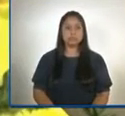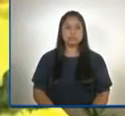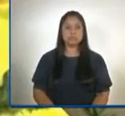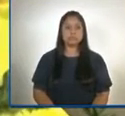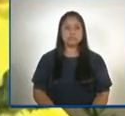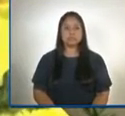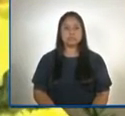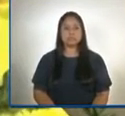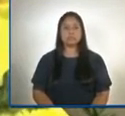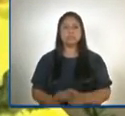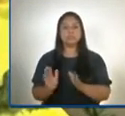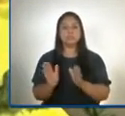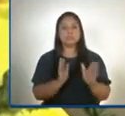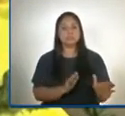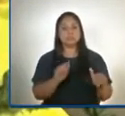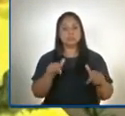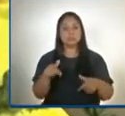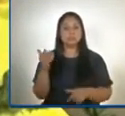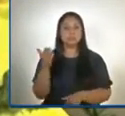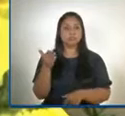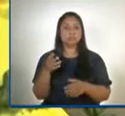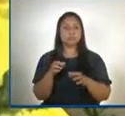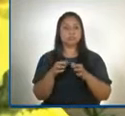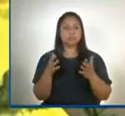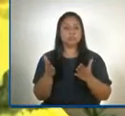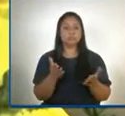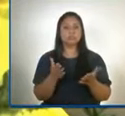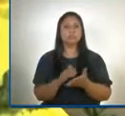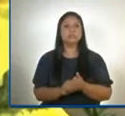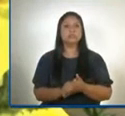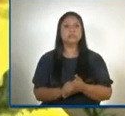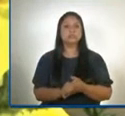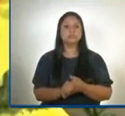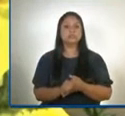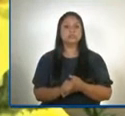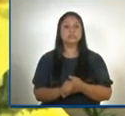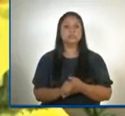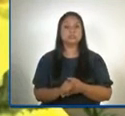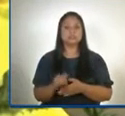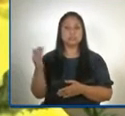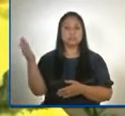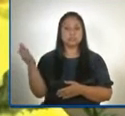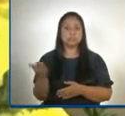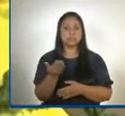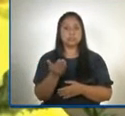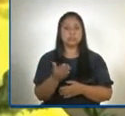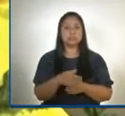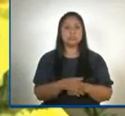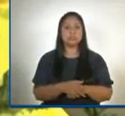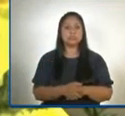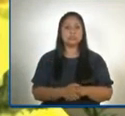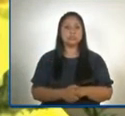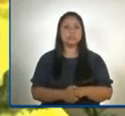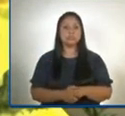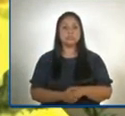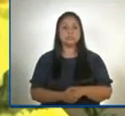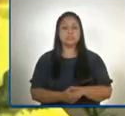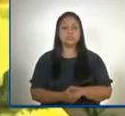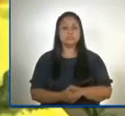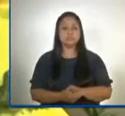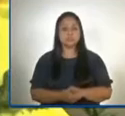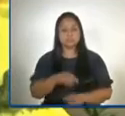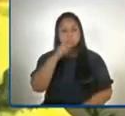Muy bien, y para cerrar esta conferencia de prensa, vamos a dar el espacio a la periodista Michelle del Cid de